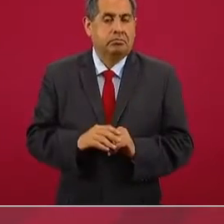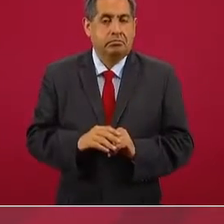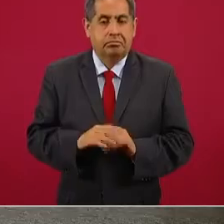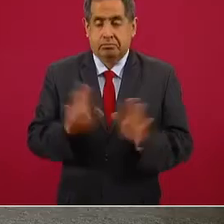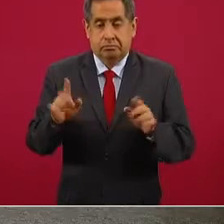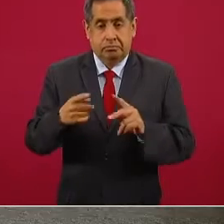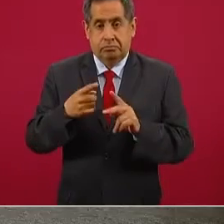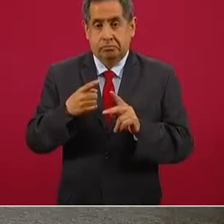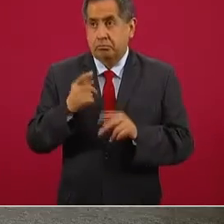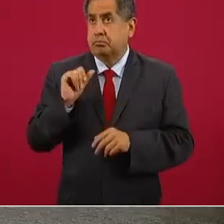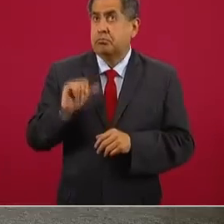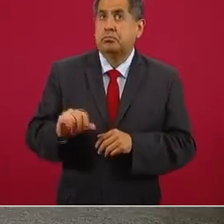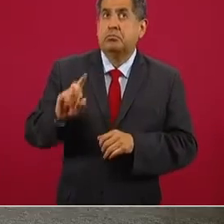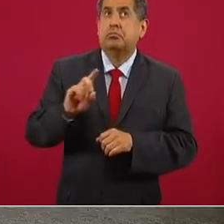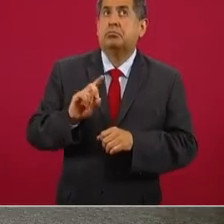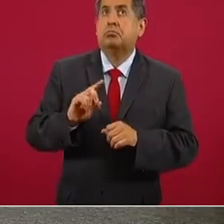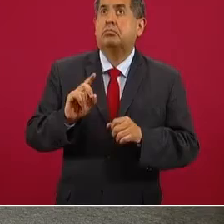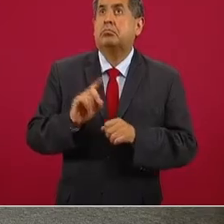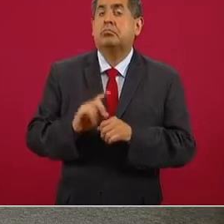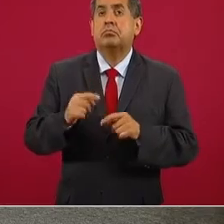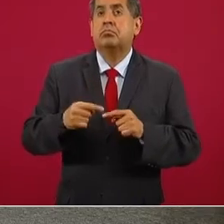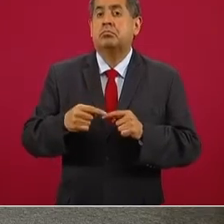ya a partir del